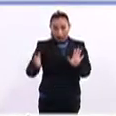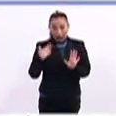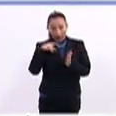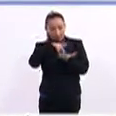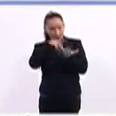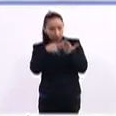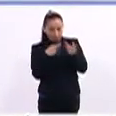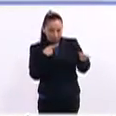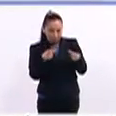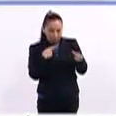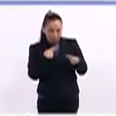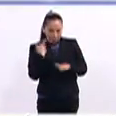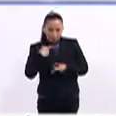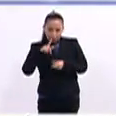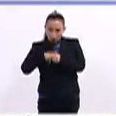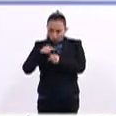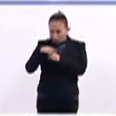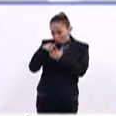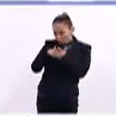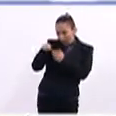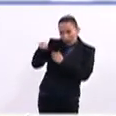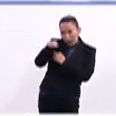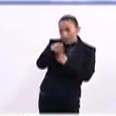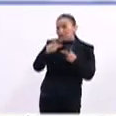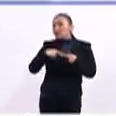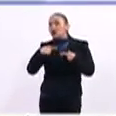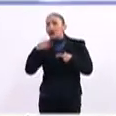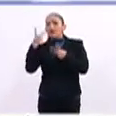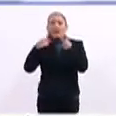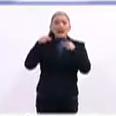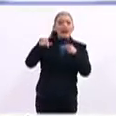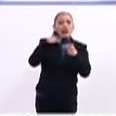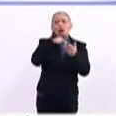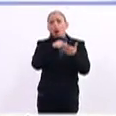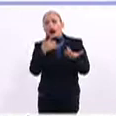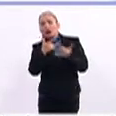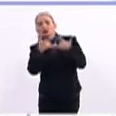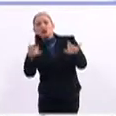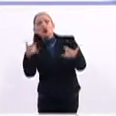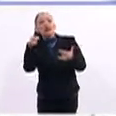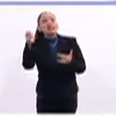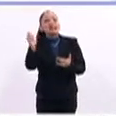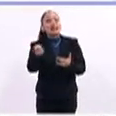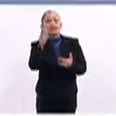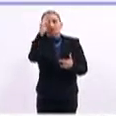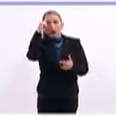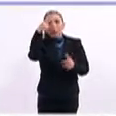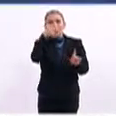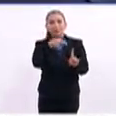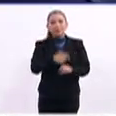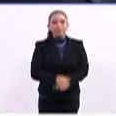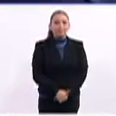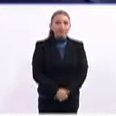un proyecto, lo personaliza tomando en cuenta la gente, el lugar, la historia y su objetivo.